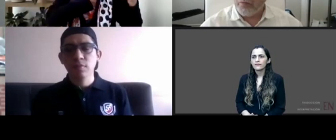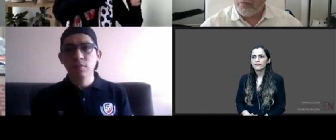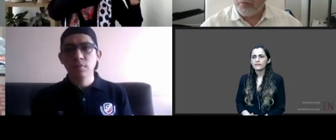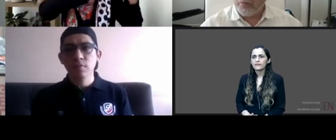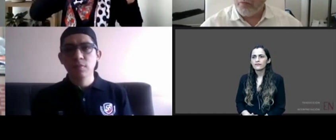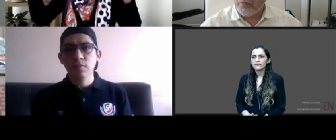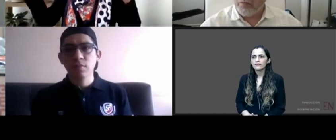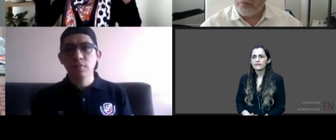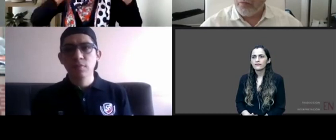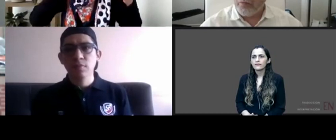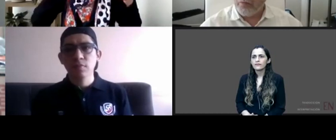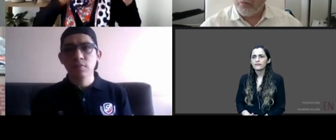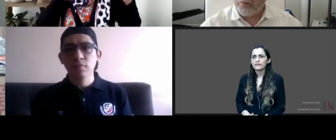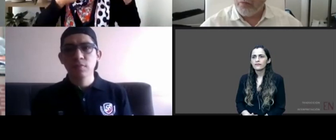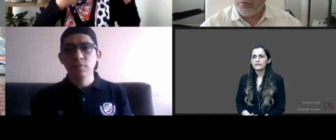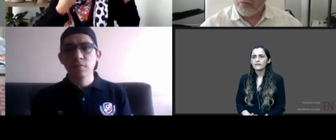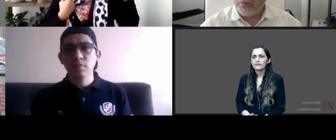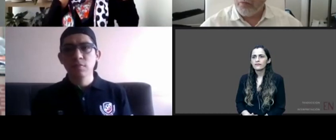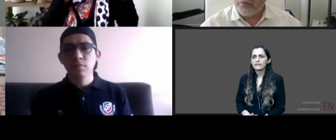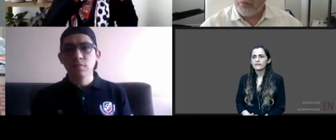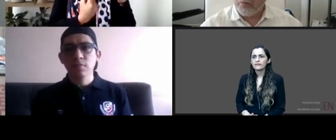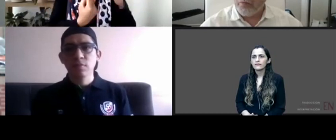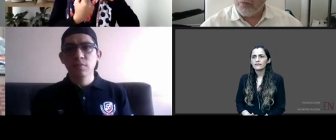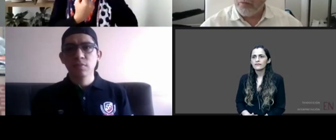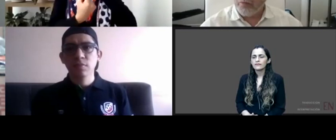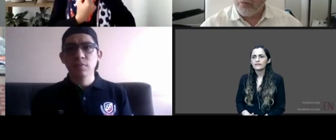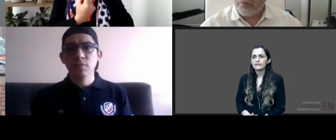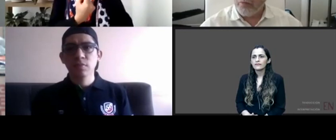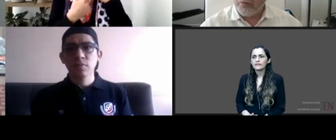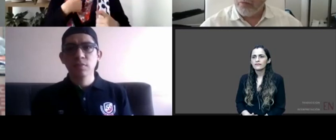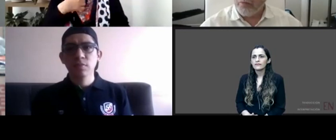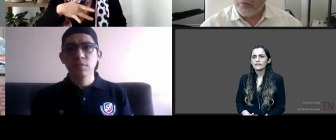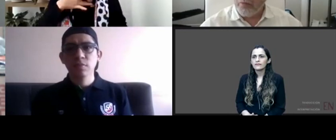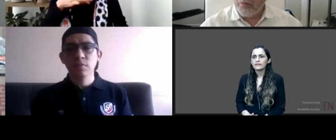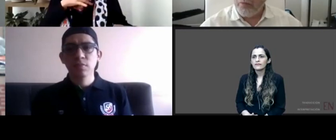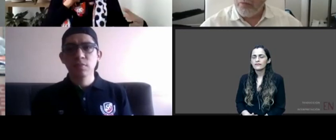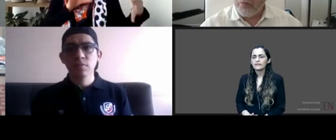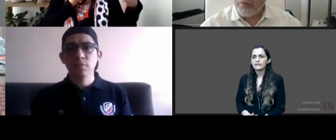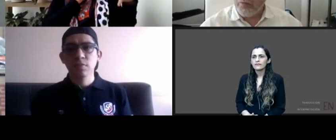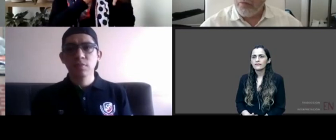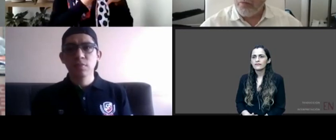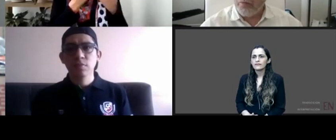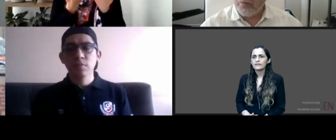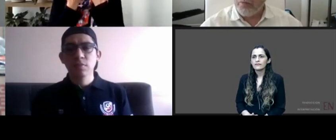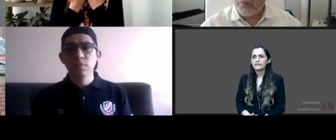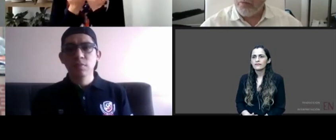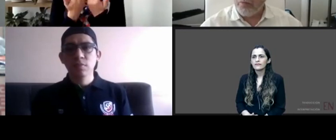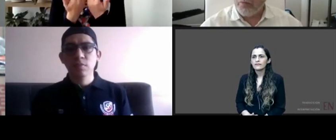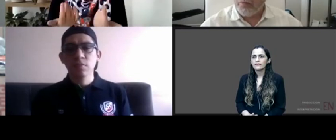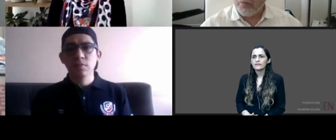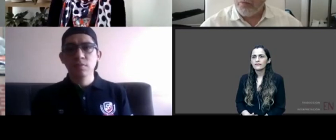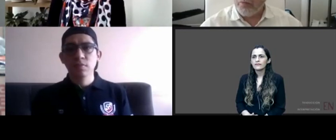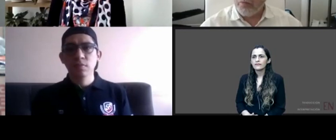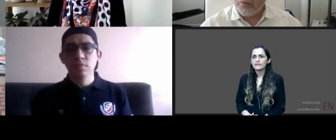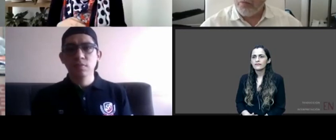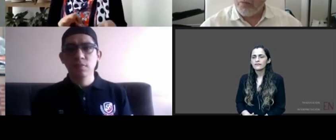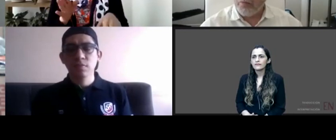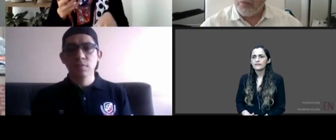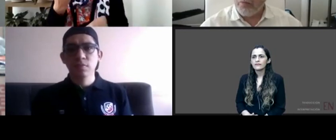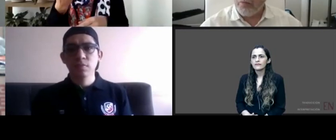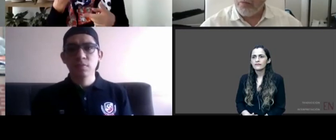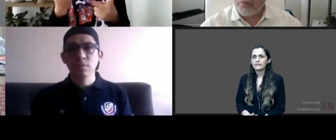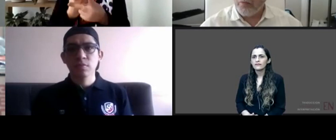personas sordas porque en la familia la mayoría se comunican pues, con español de forma